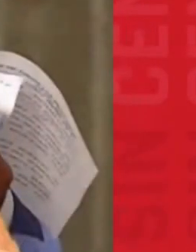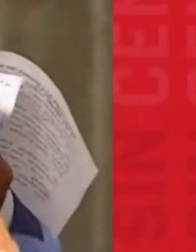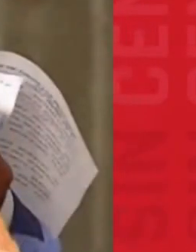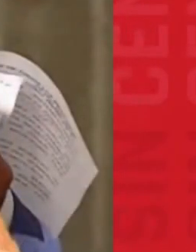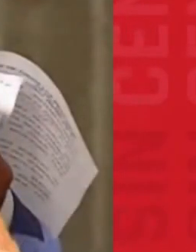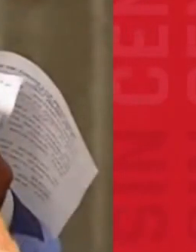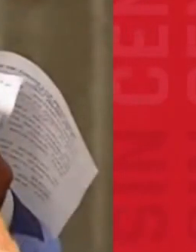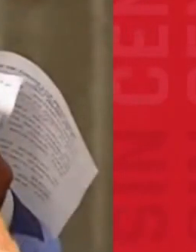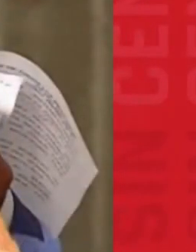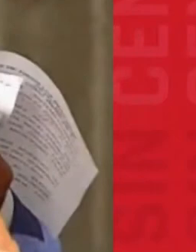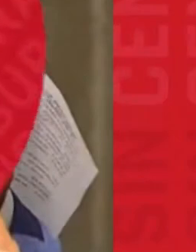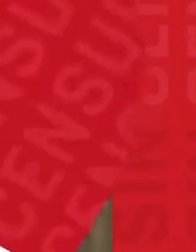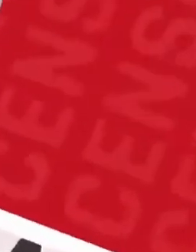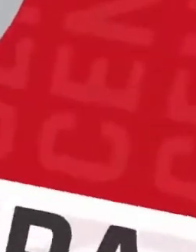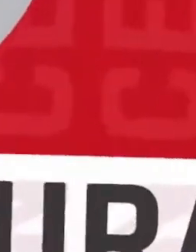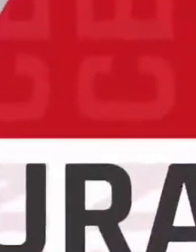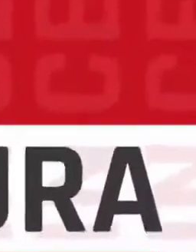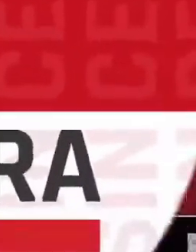que son palabras muy, muy fuertes.